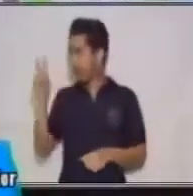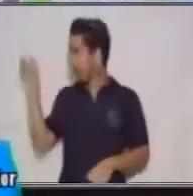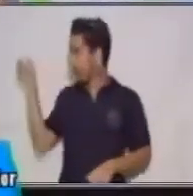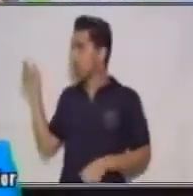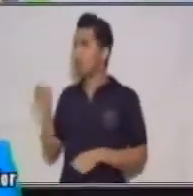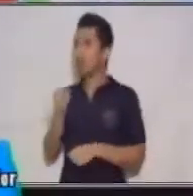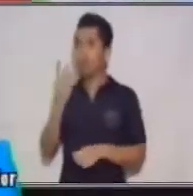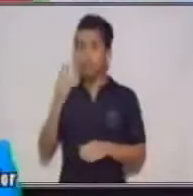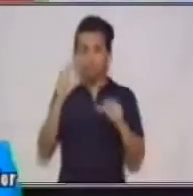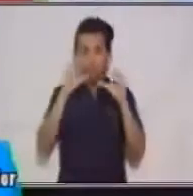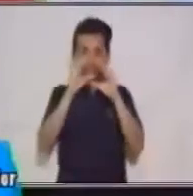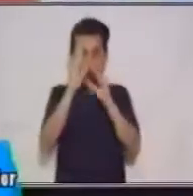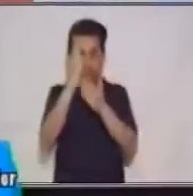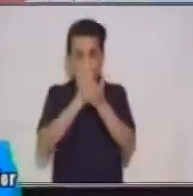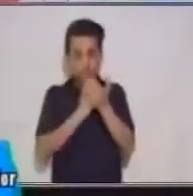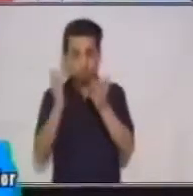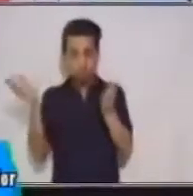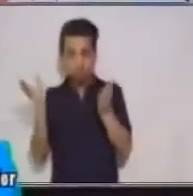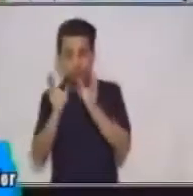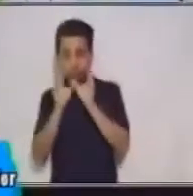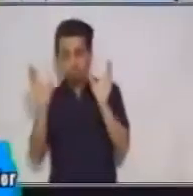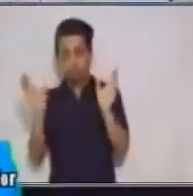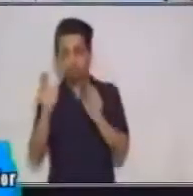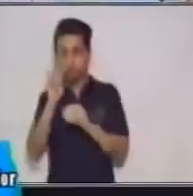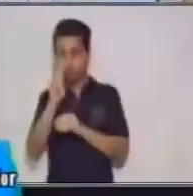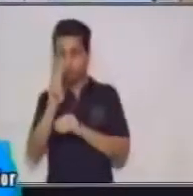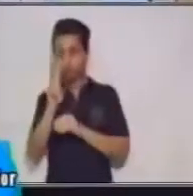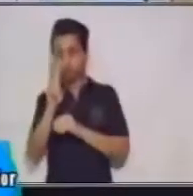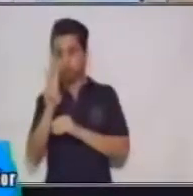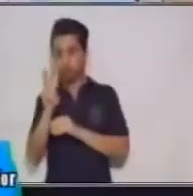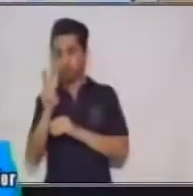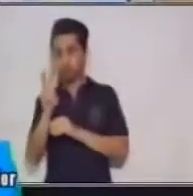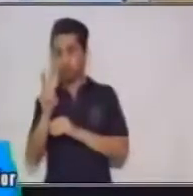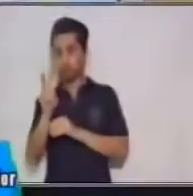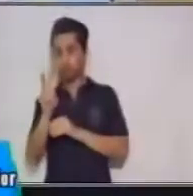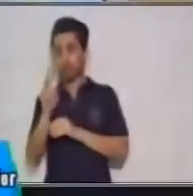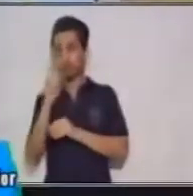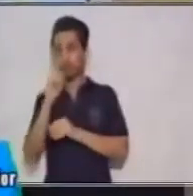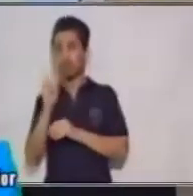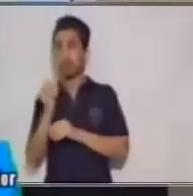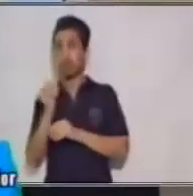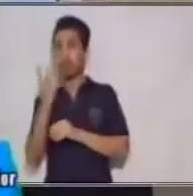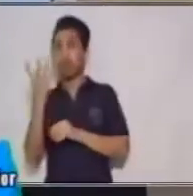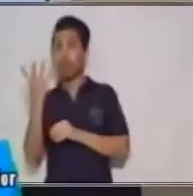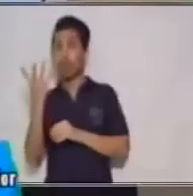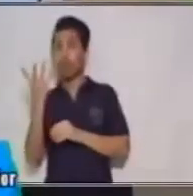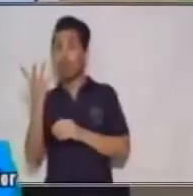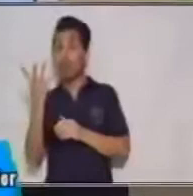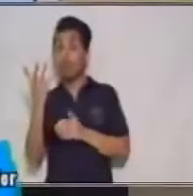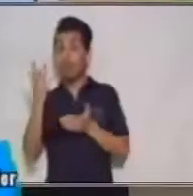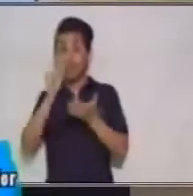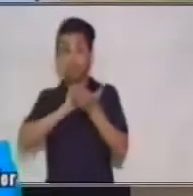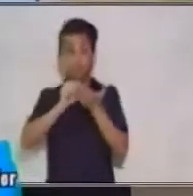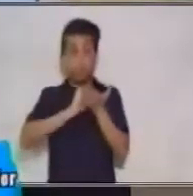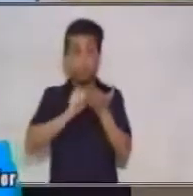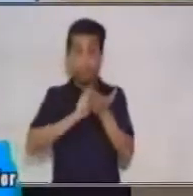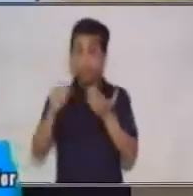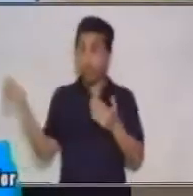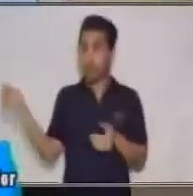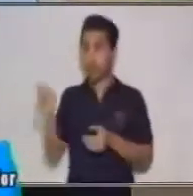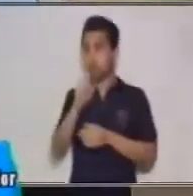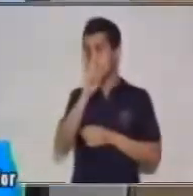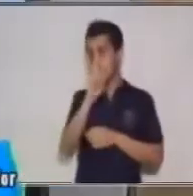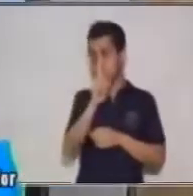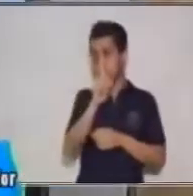cuántas partes está dividido? En 2. ¿Cuántas partes he pintado? 1. Vamos